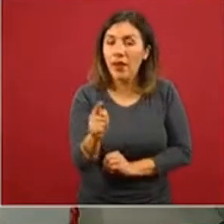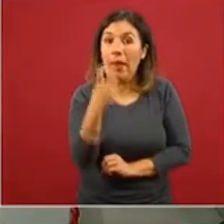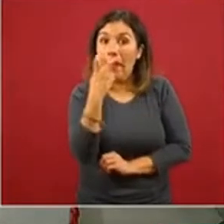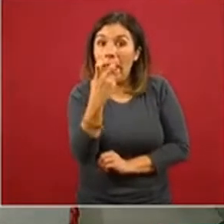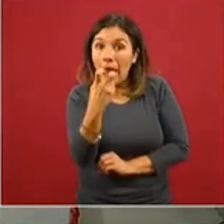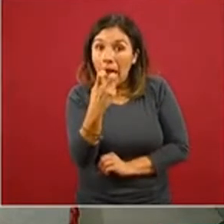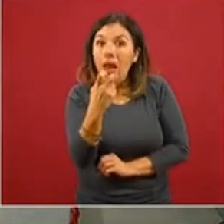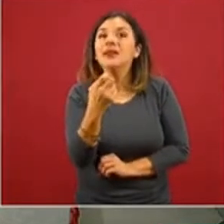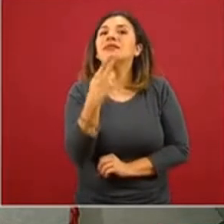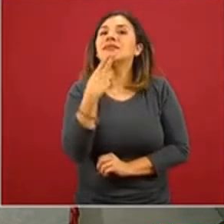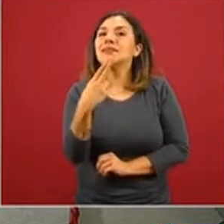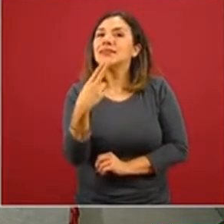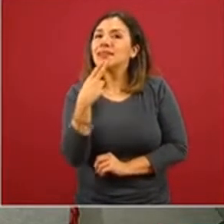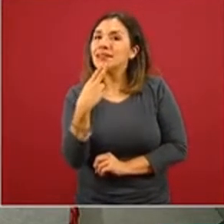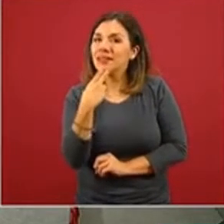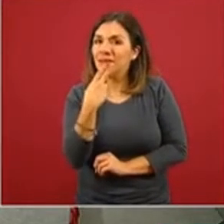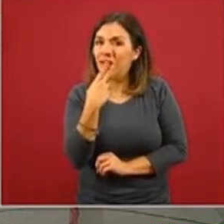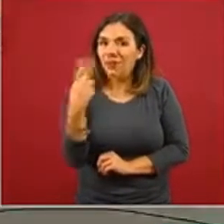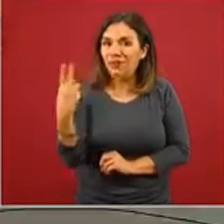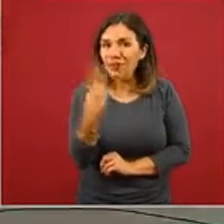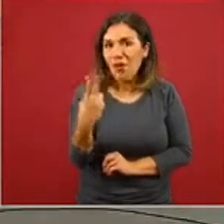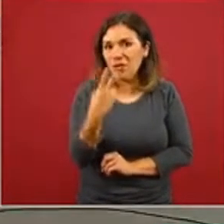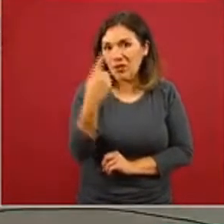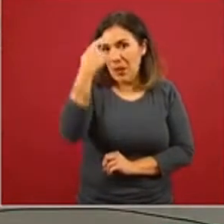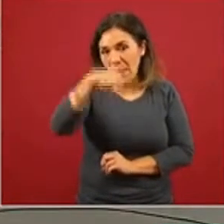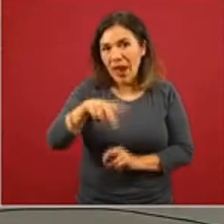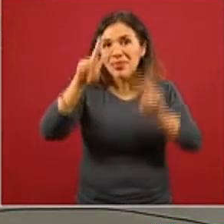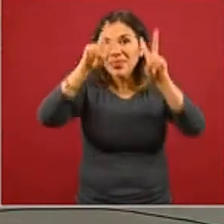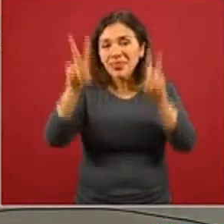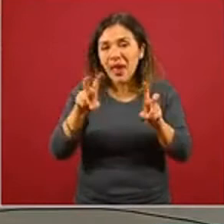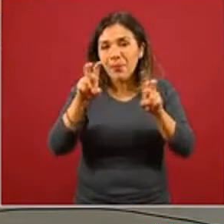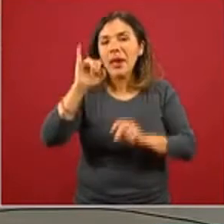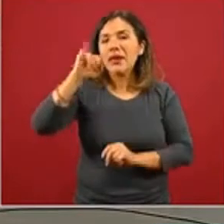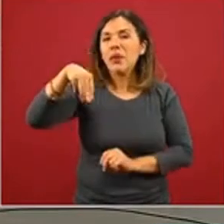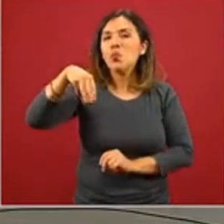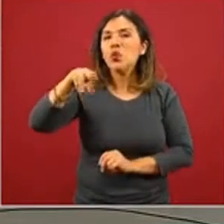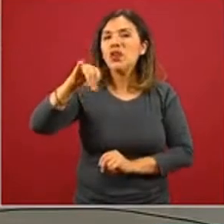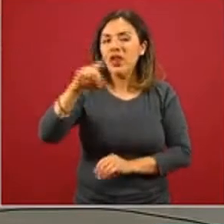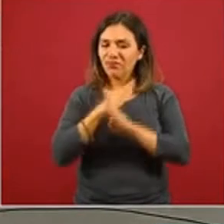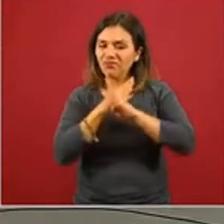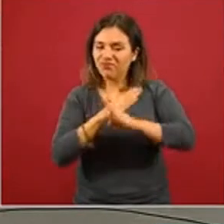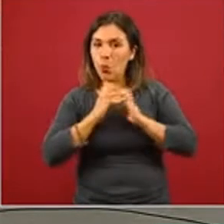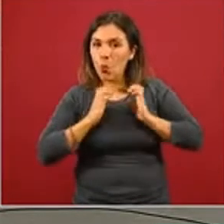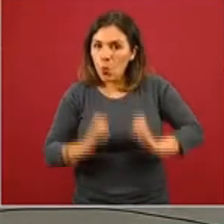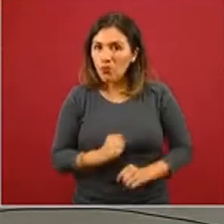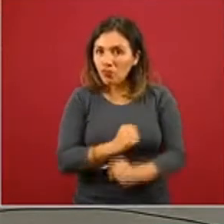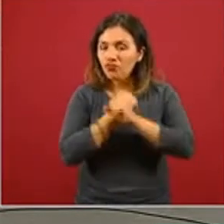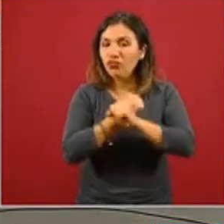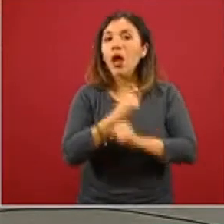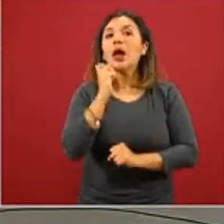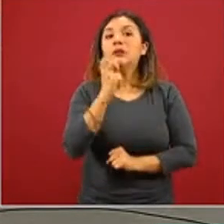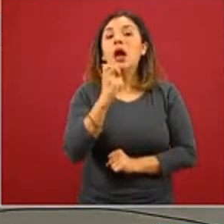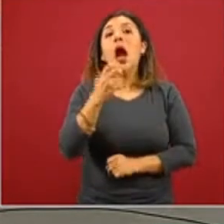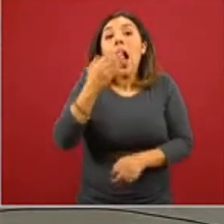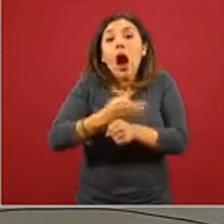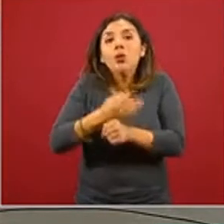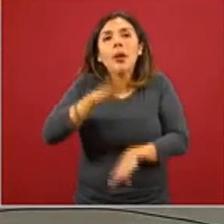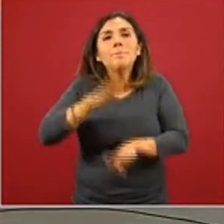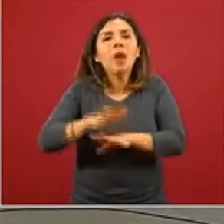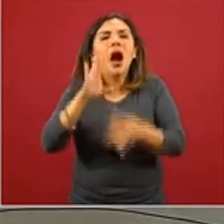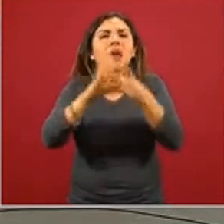Estas son algunas de las aplicaciones del tema de inmunidad y hasta ahorita se ha hablado más de los anticuerpos. Anticuerpos